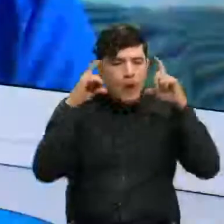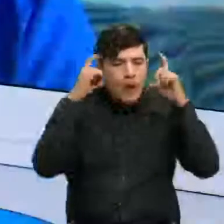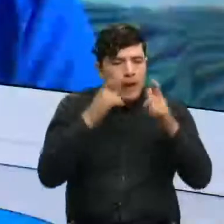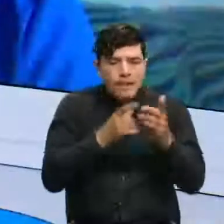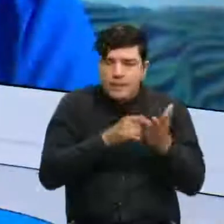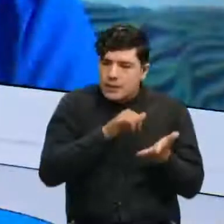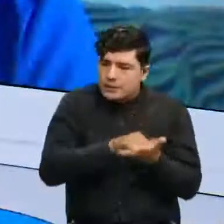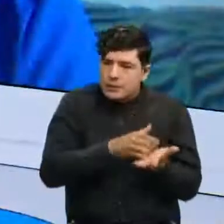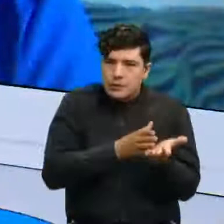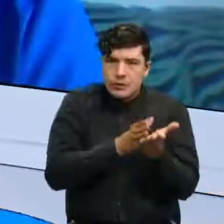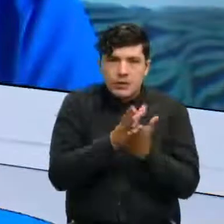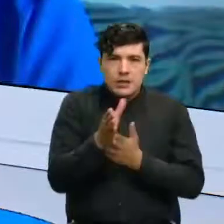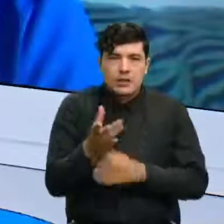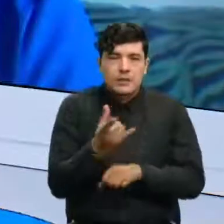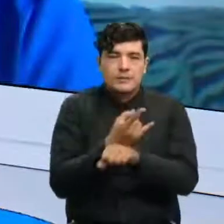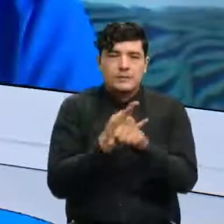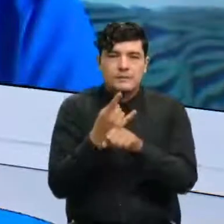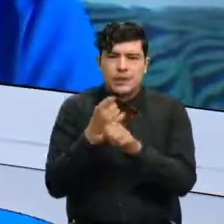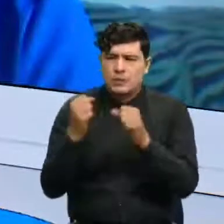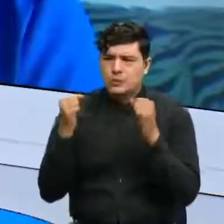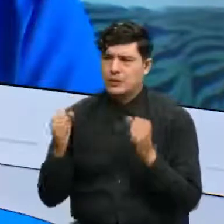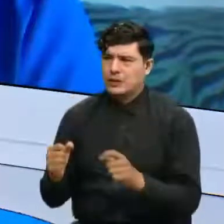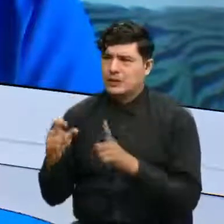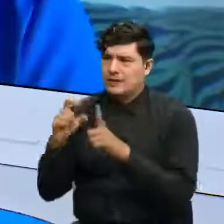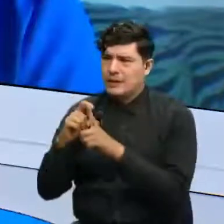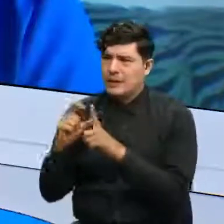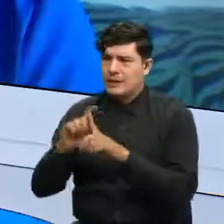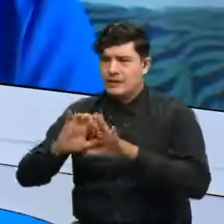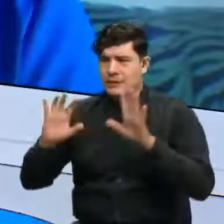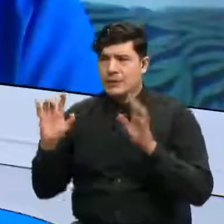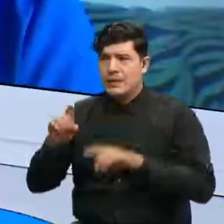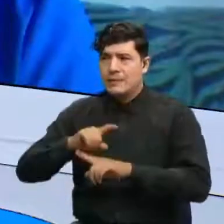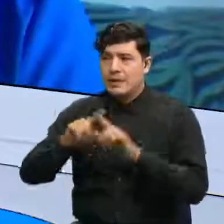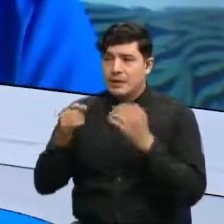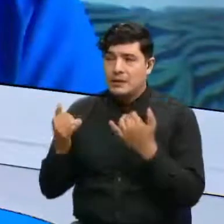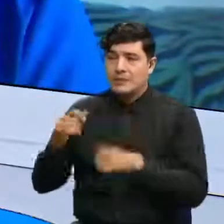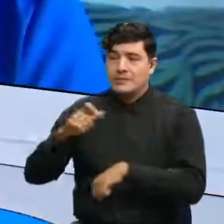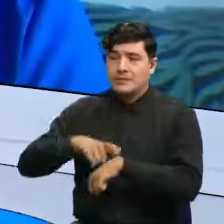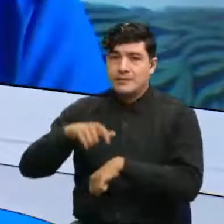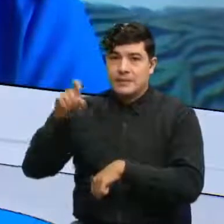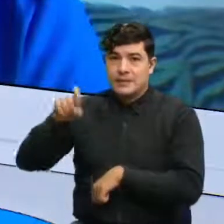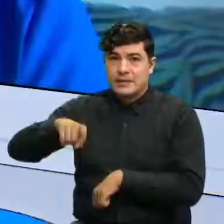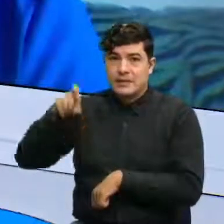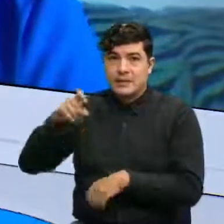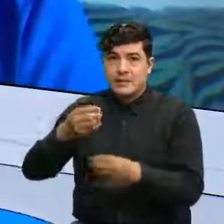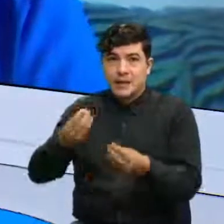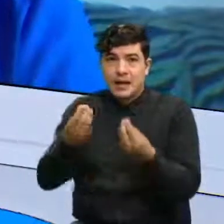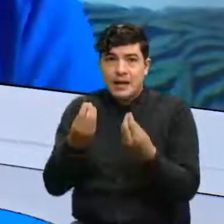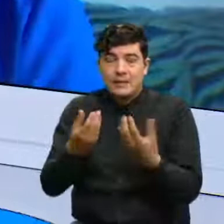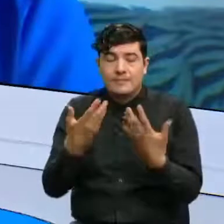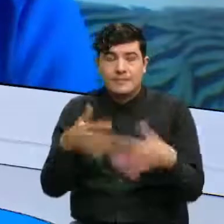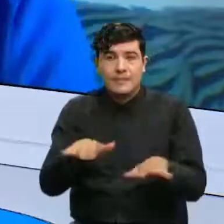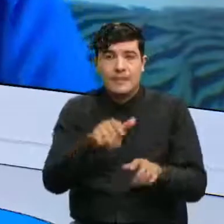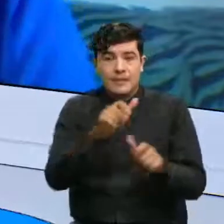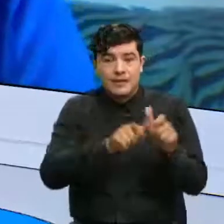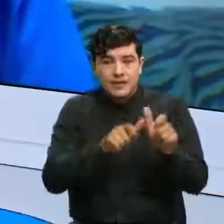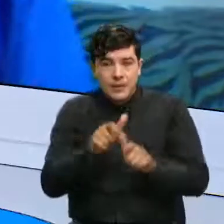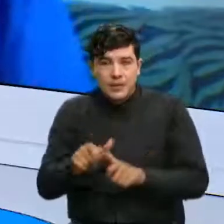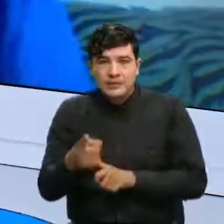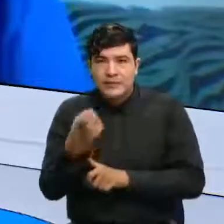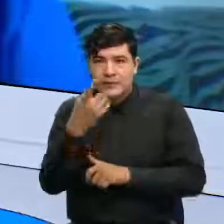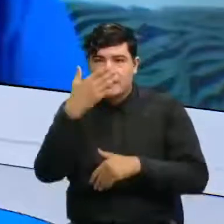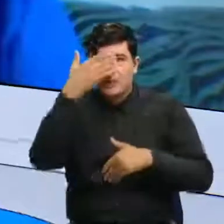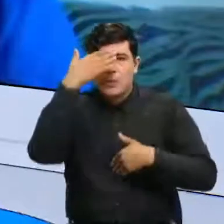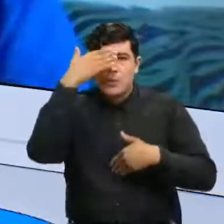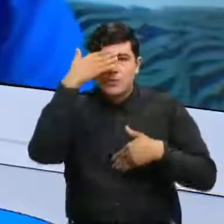momento. Doctor, pues suenan fuertes esas palabras, pero necesarias en este momento para aquellas personas quienes no han acatado y no han tomado